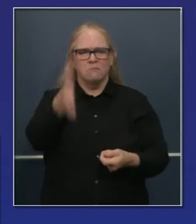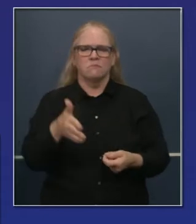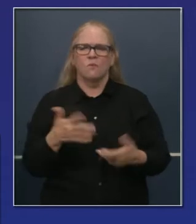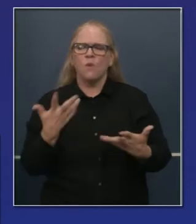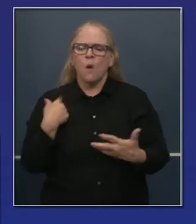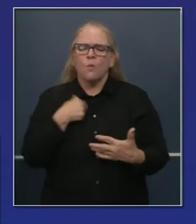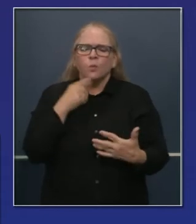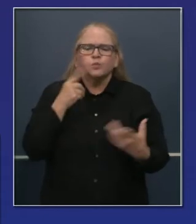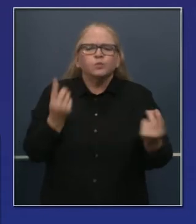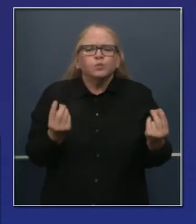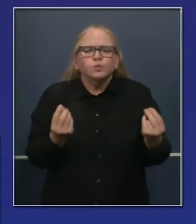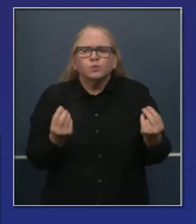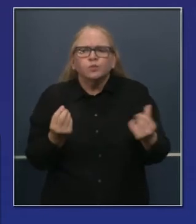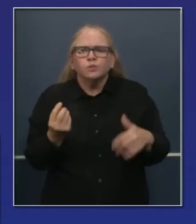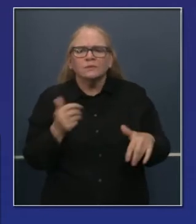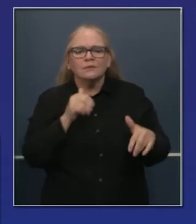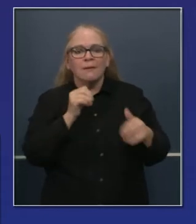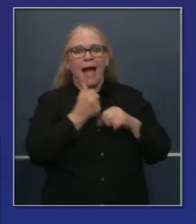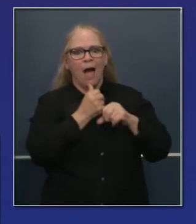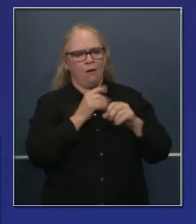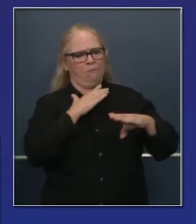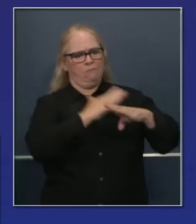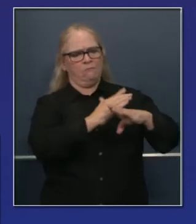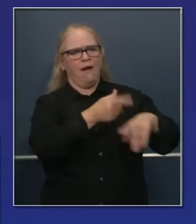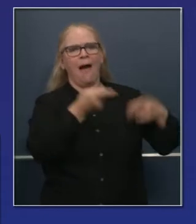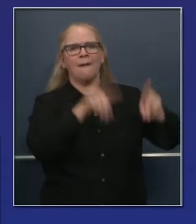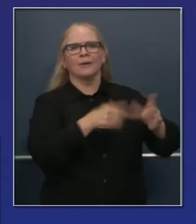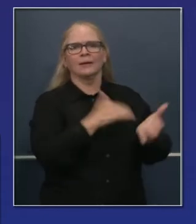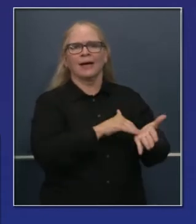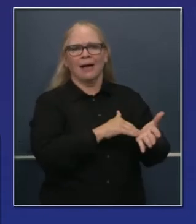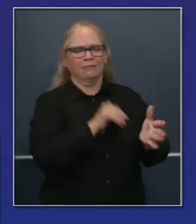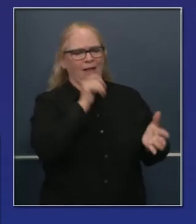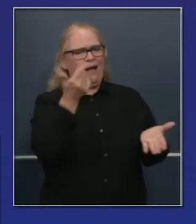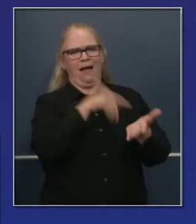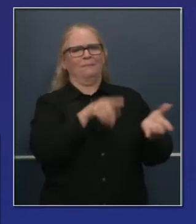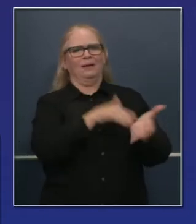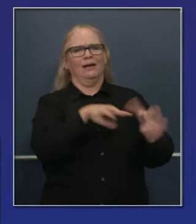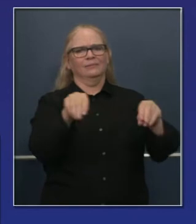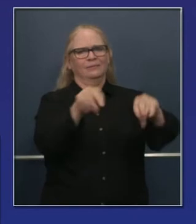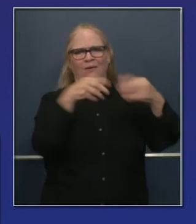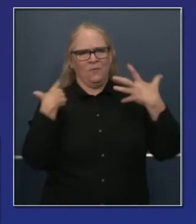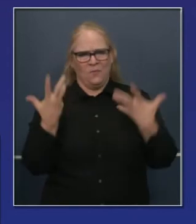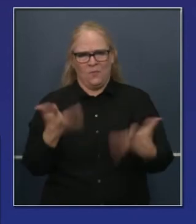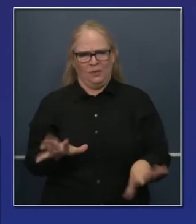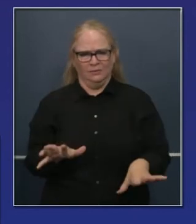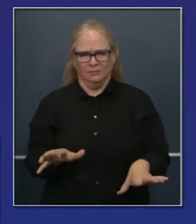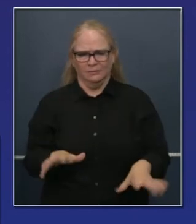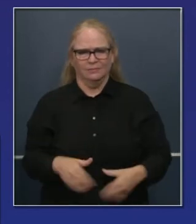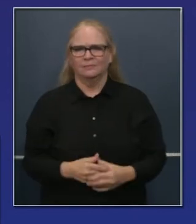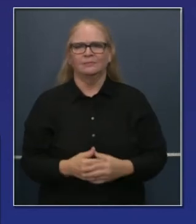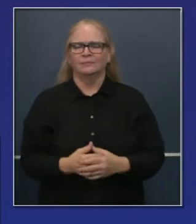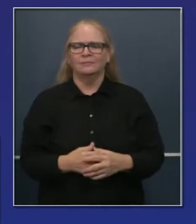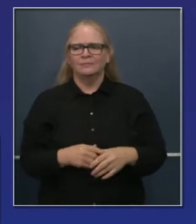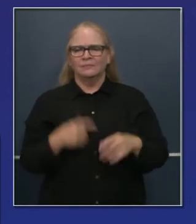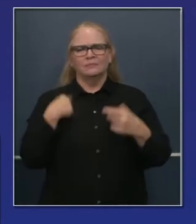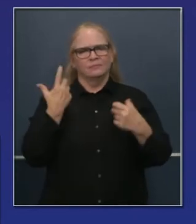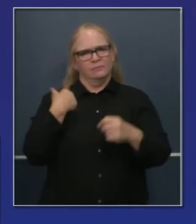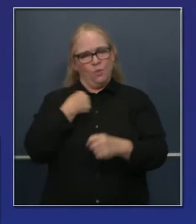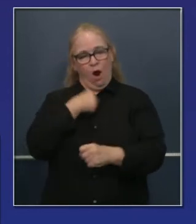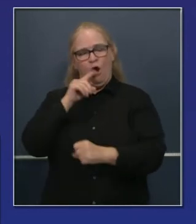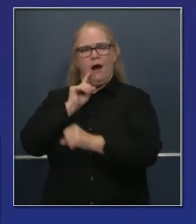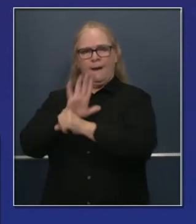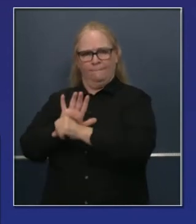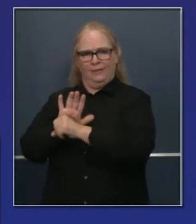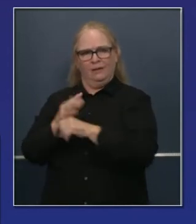para asegurarnos de que esto no vuelva a suceder con esa certeza estamos comprometidos